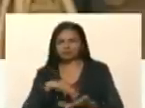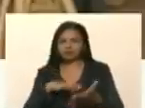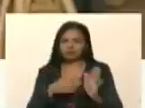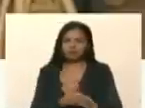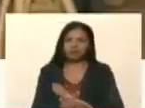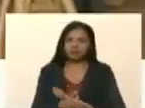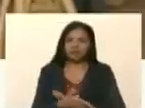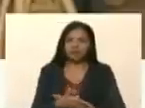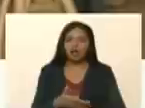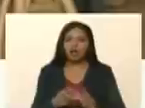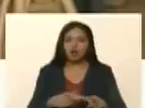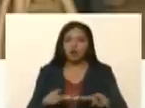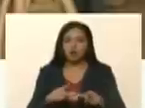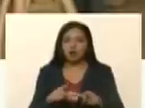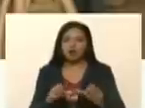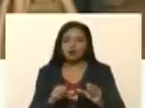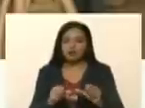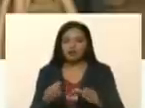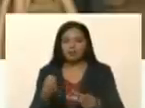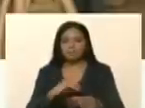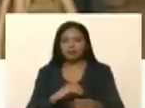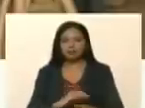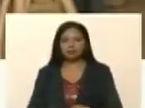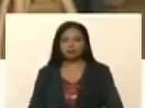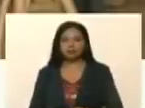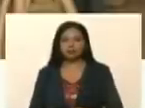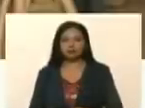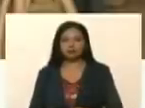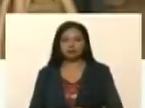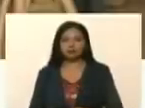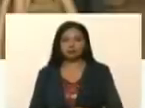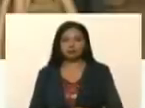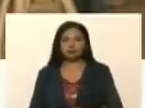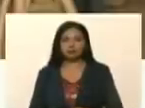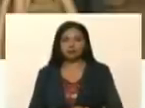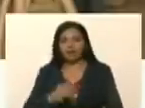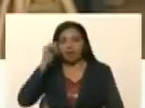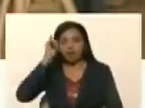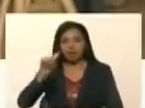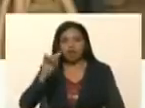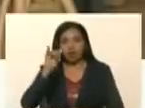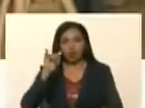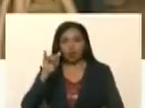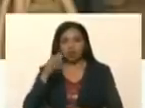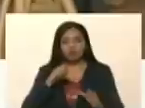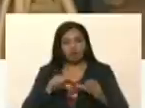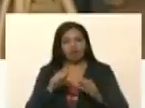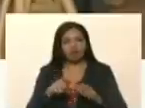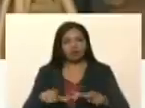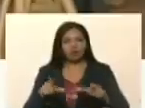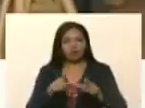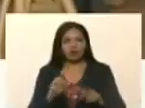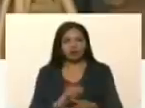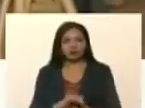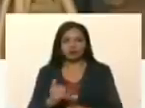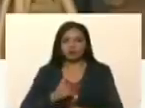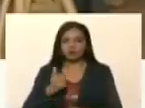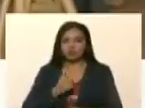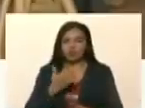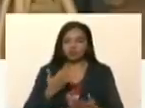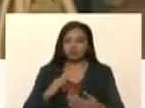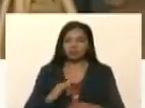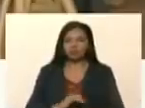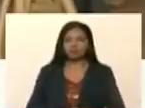Planta avícola que queda allá en el Sorte, en Sorte, en Yaracuy, en el Sorte de